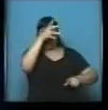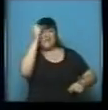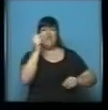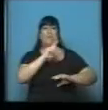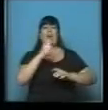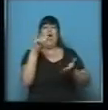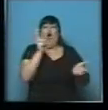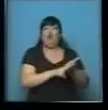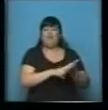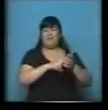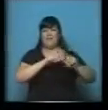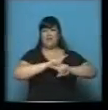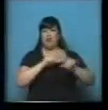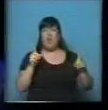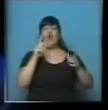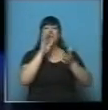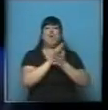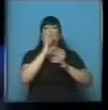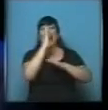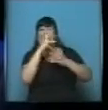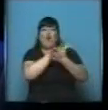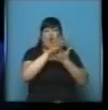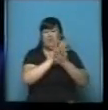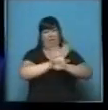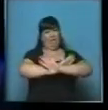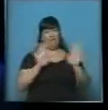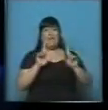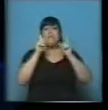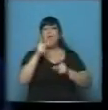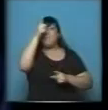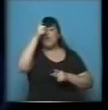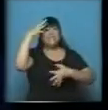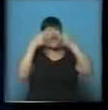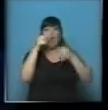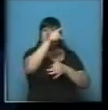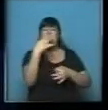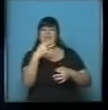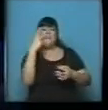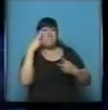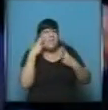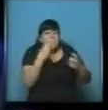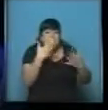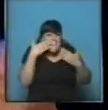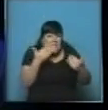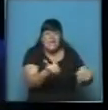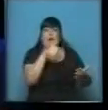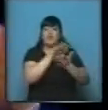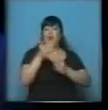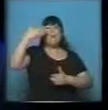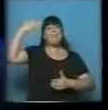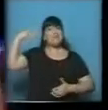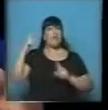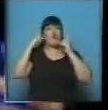prescriptibilidad de los delitos de corrupción y una policía judicial para que investigue a fondo el pasado, pero